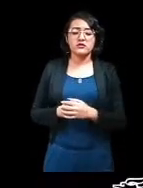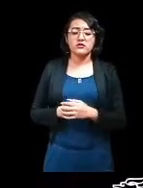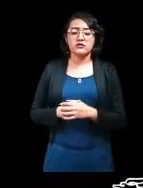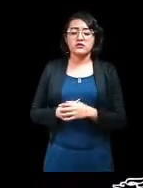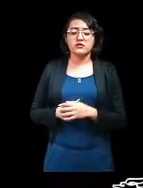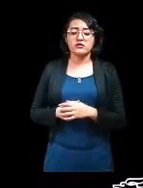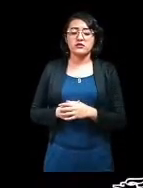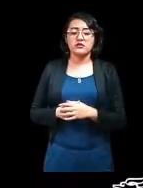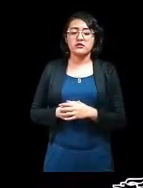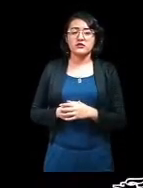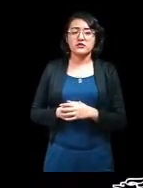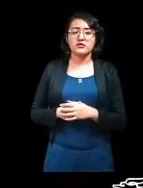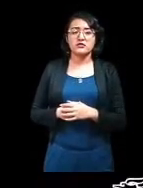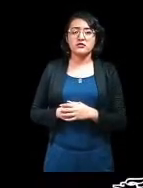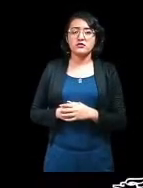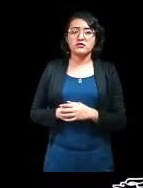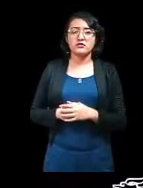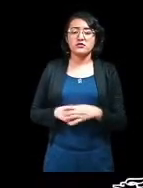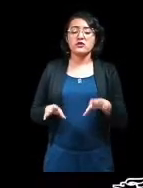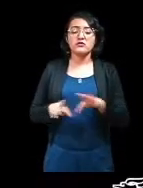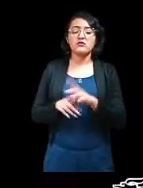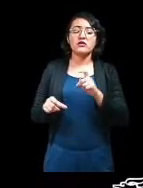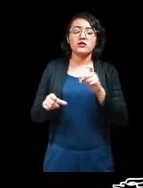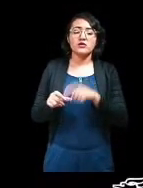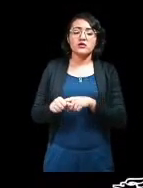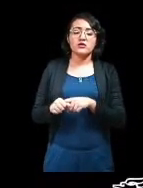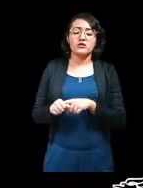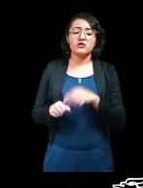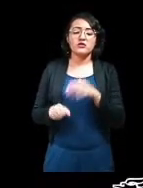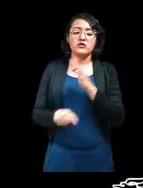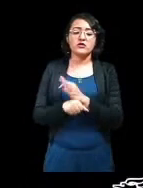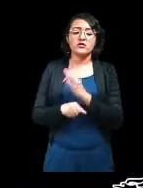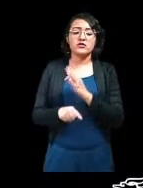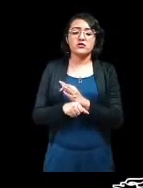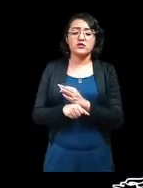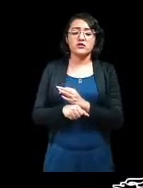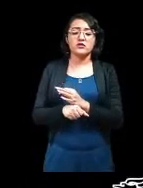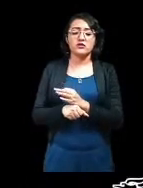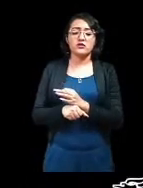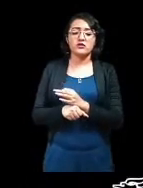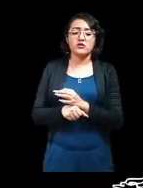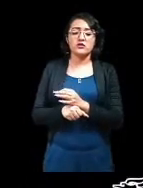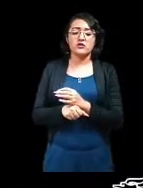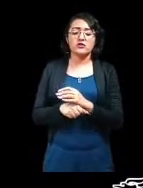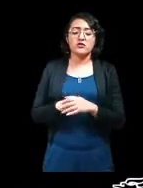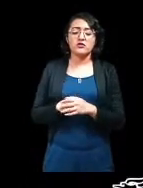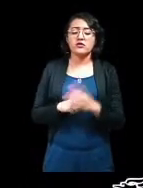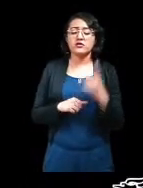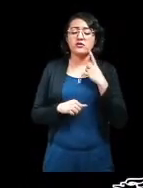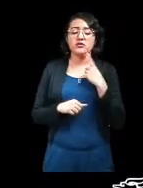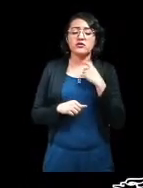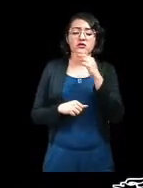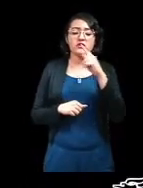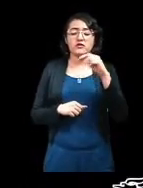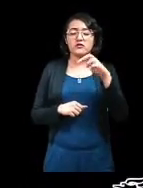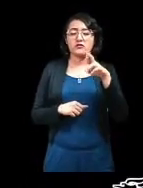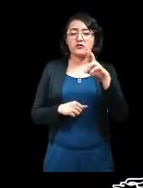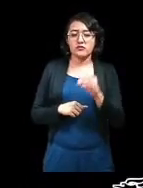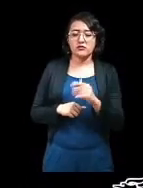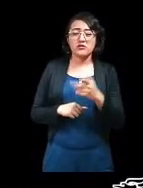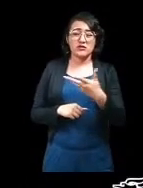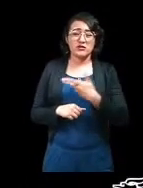muchos de ustedes que están aquí conectados, diputado Morales, el diputado Arturo de Rosas,